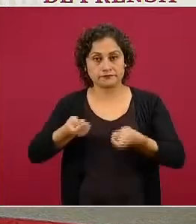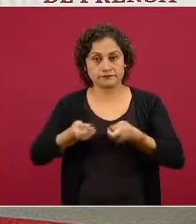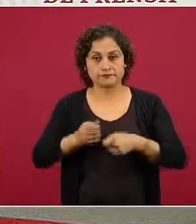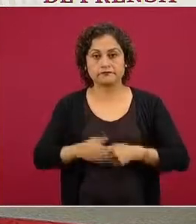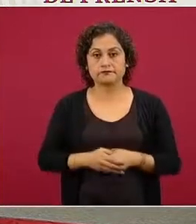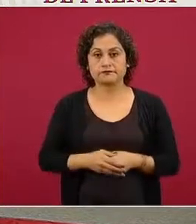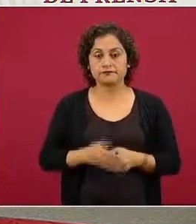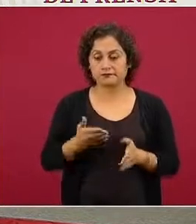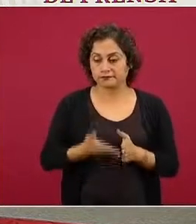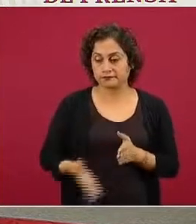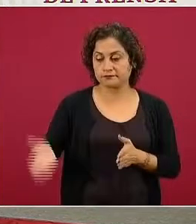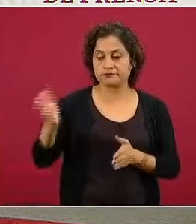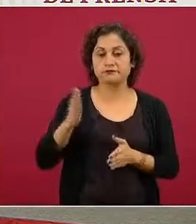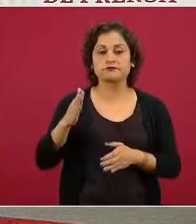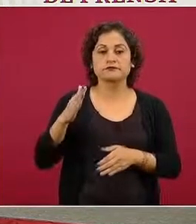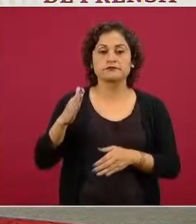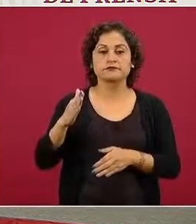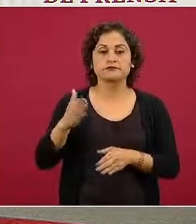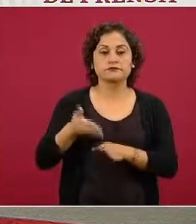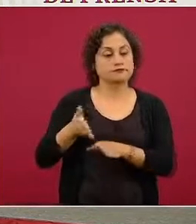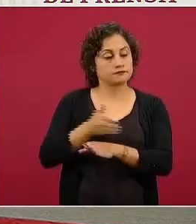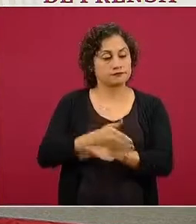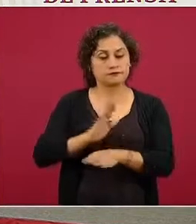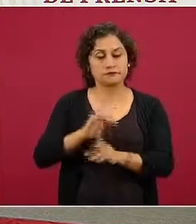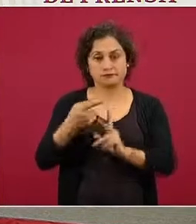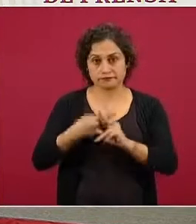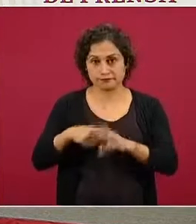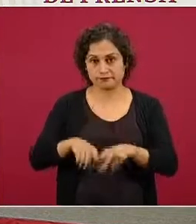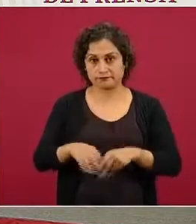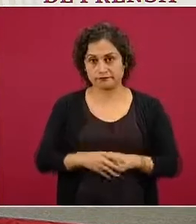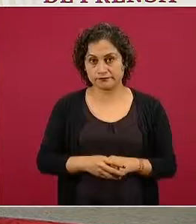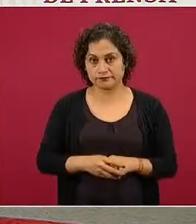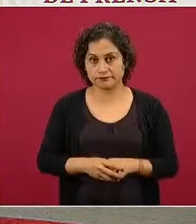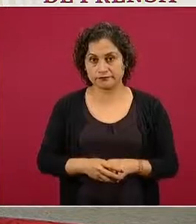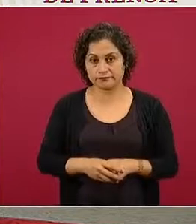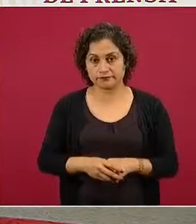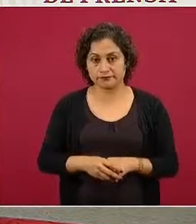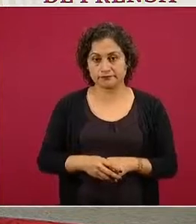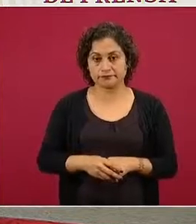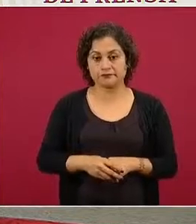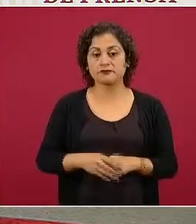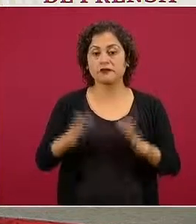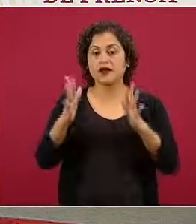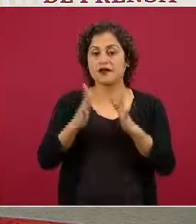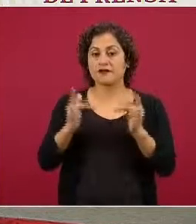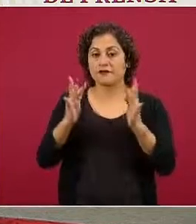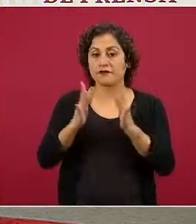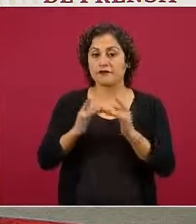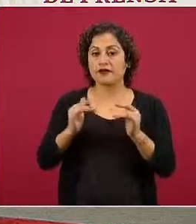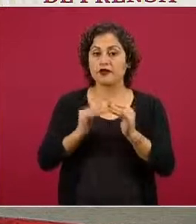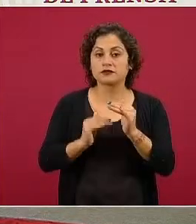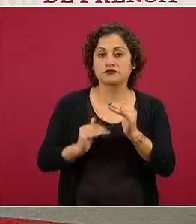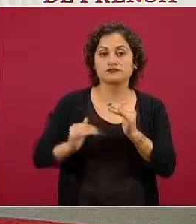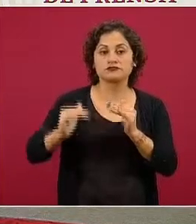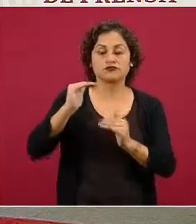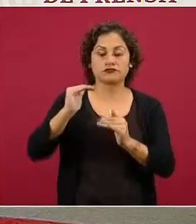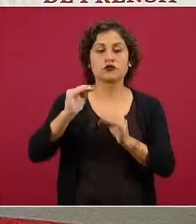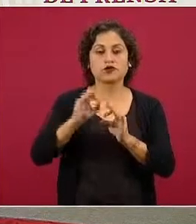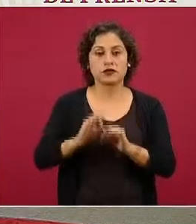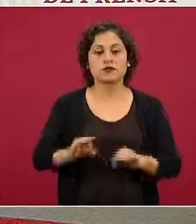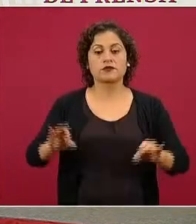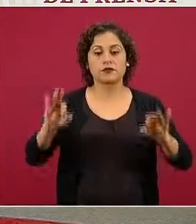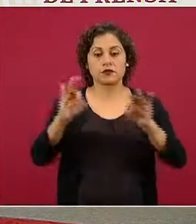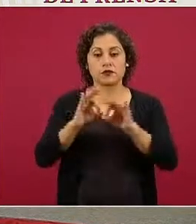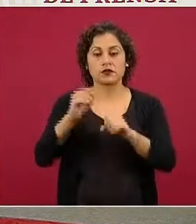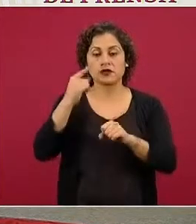la segunda ola, que fue más importante. En Francia, un incremento bastante más importante de casos